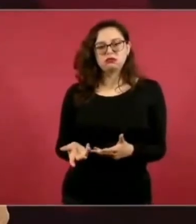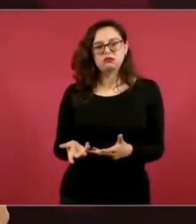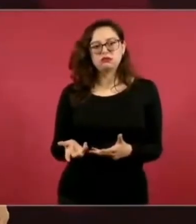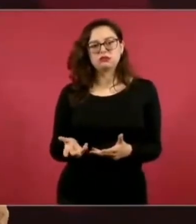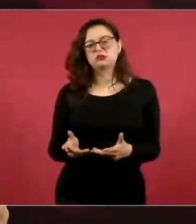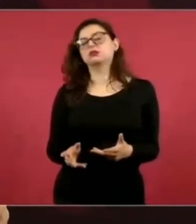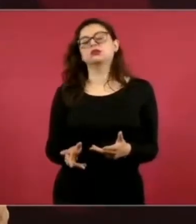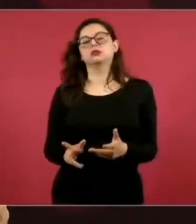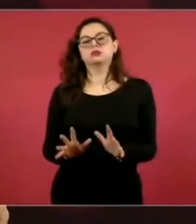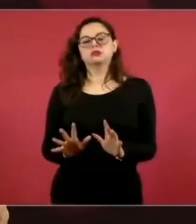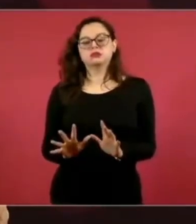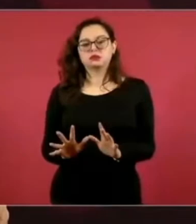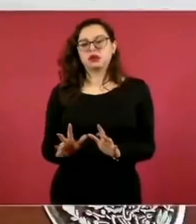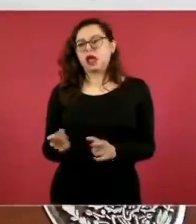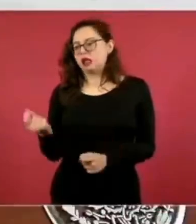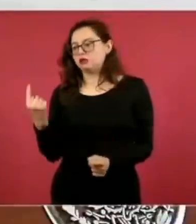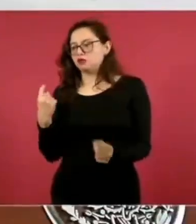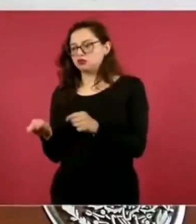creaban protectorados,